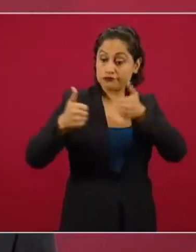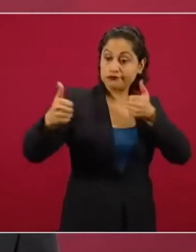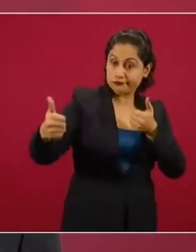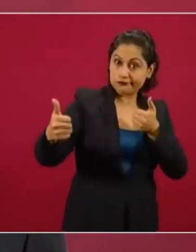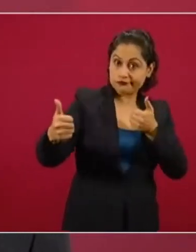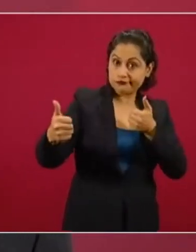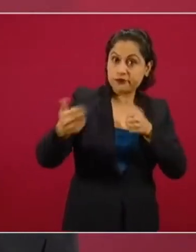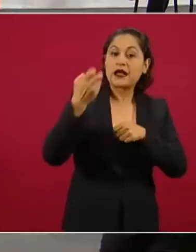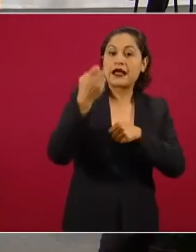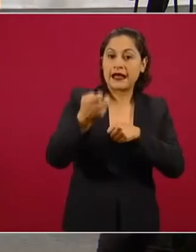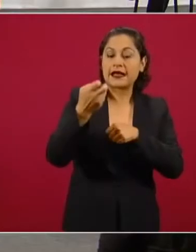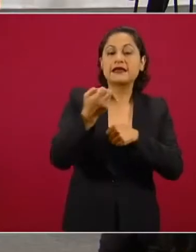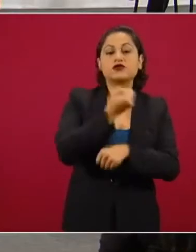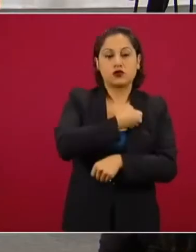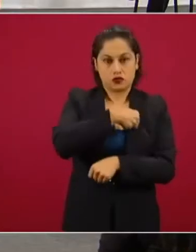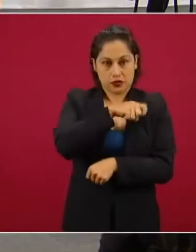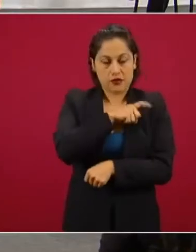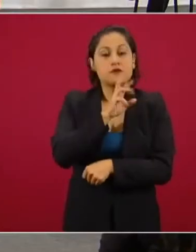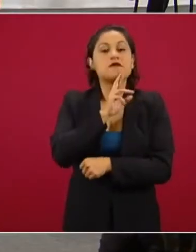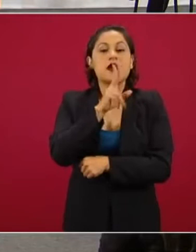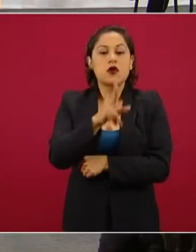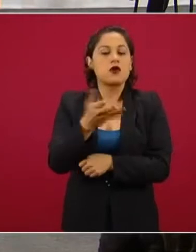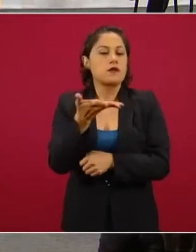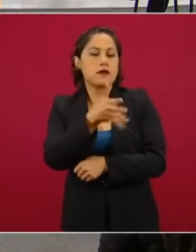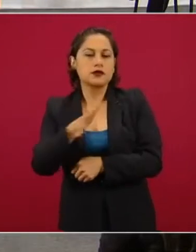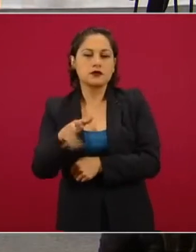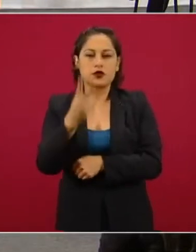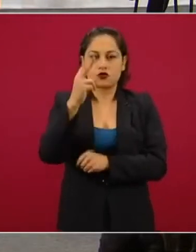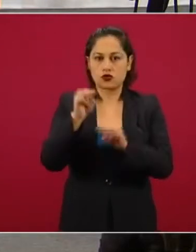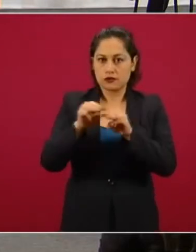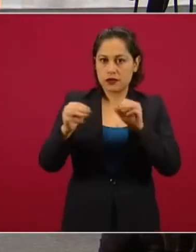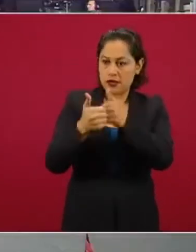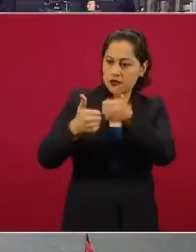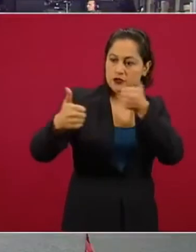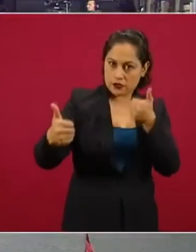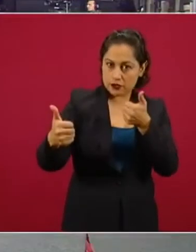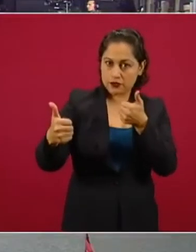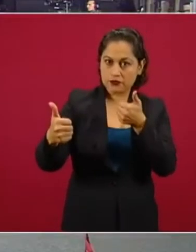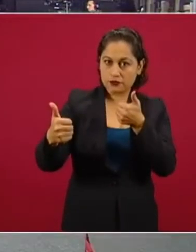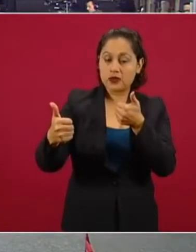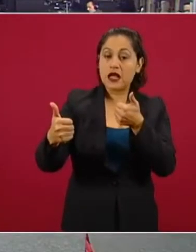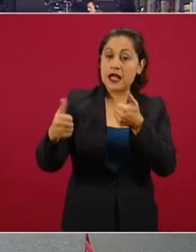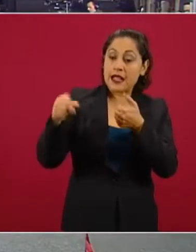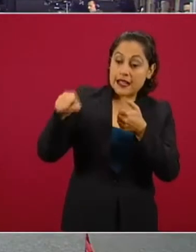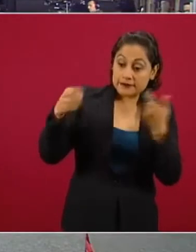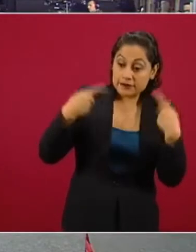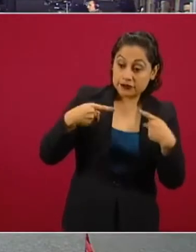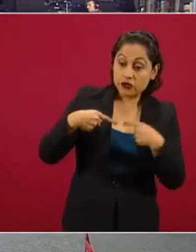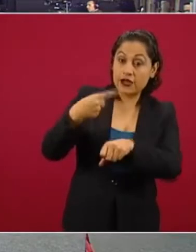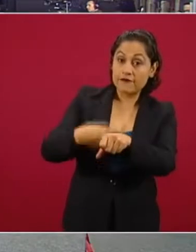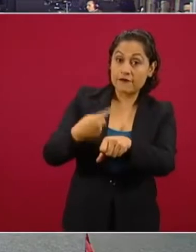llamamos así, más de 2 metros de distancia, la probabilidad de ser contagiados a partir de una persona enferma